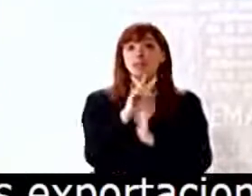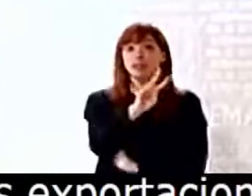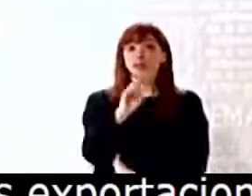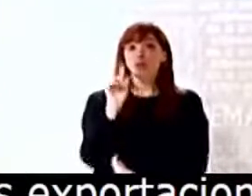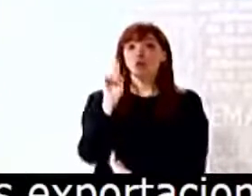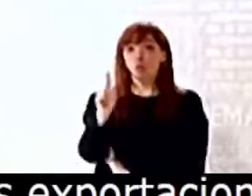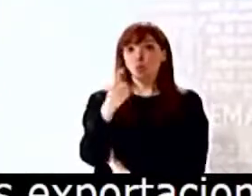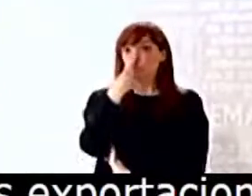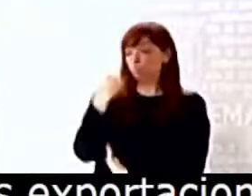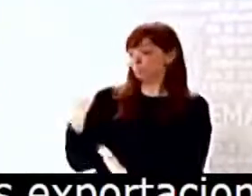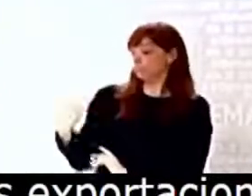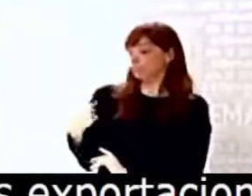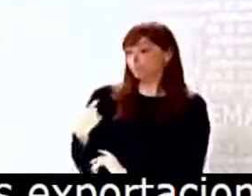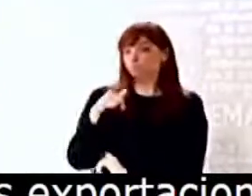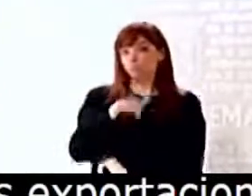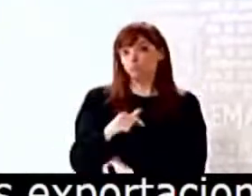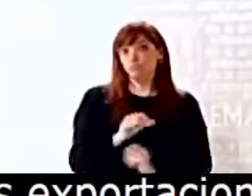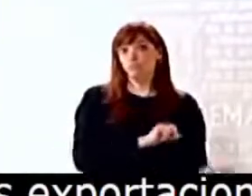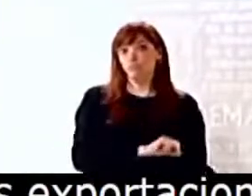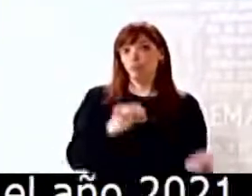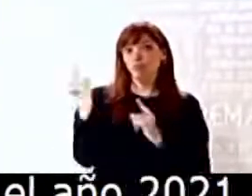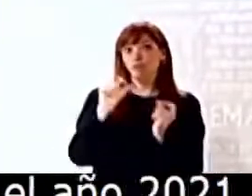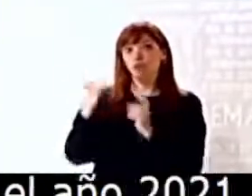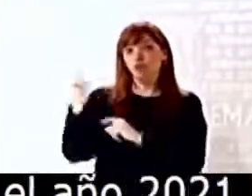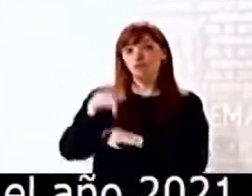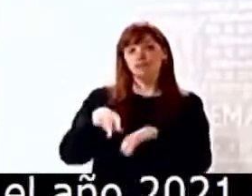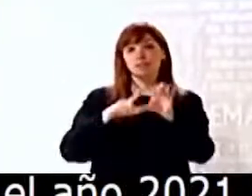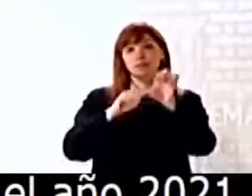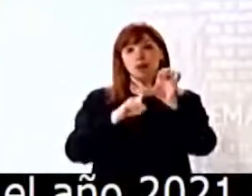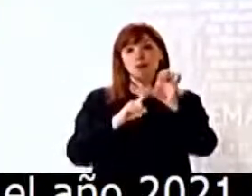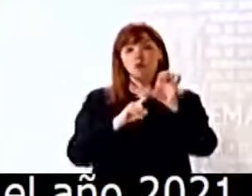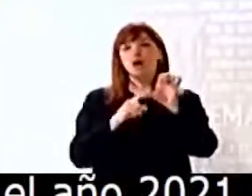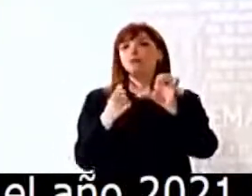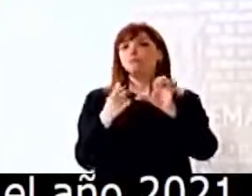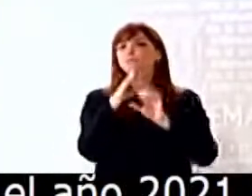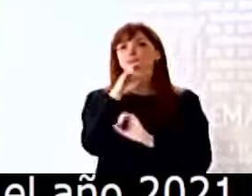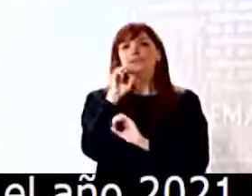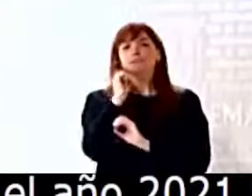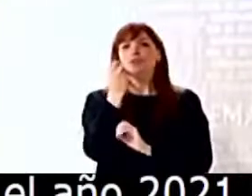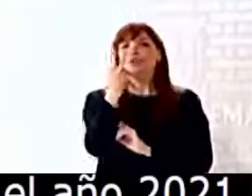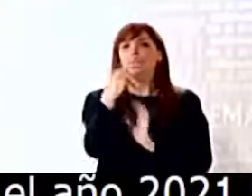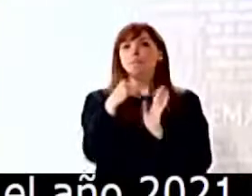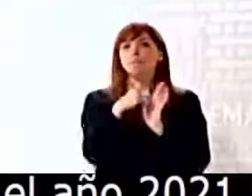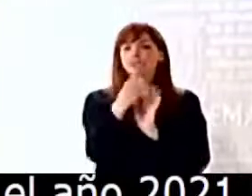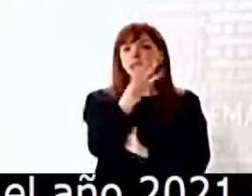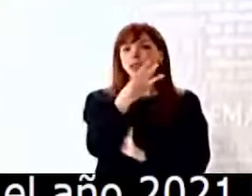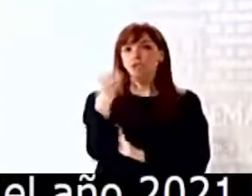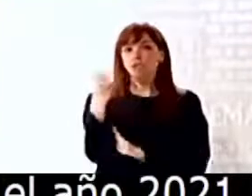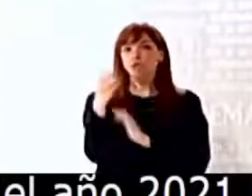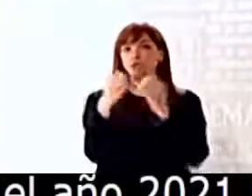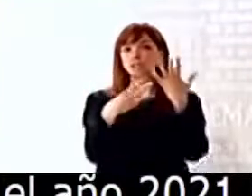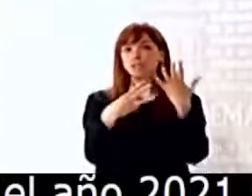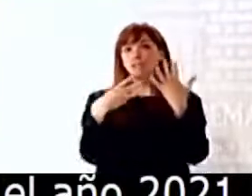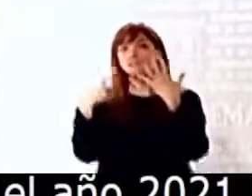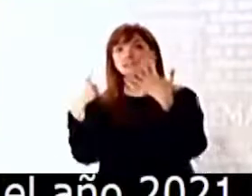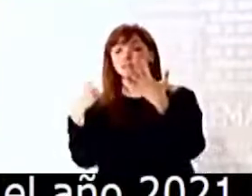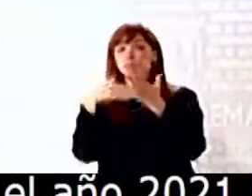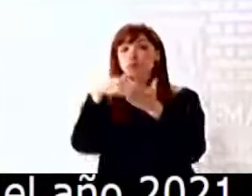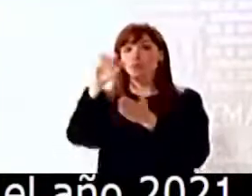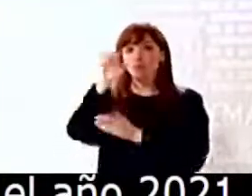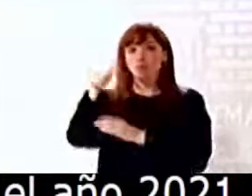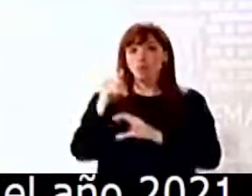2021 las exportaciones extremeñas tuvieron un valor de 2.386 millones de